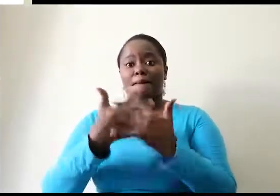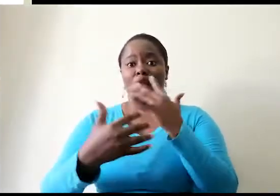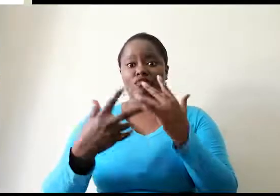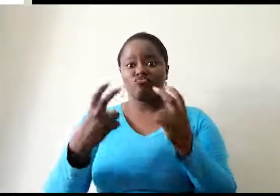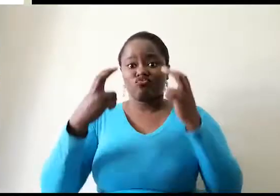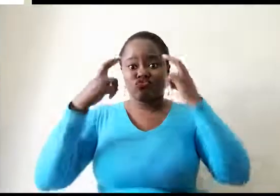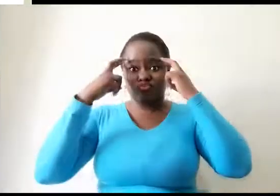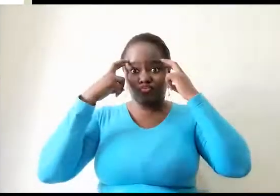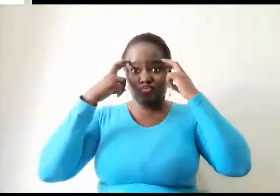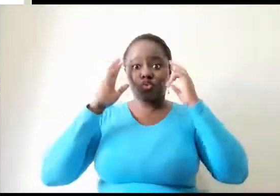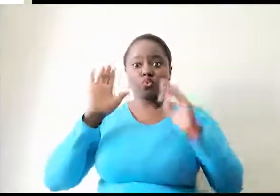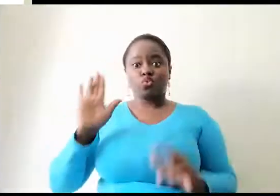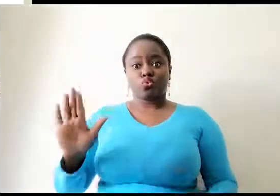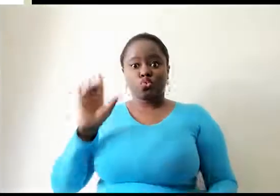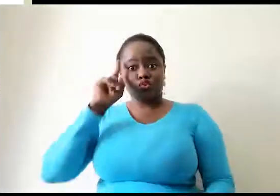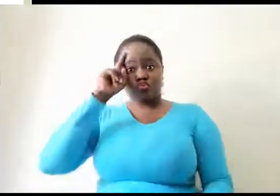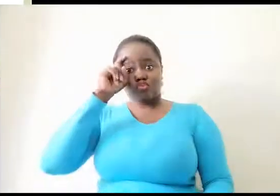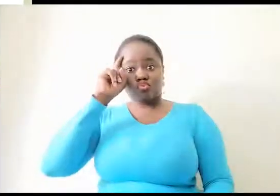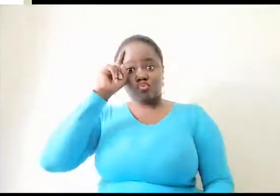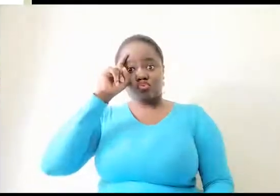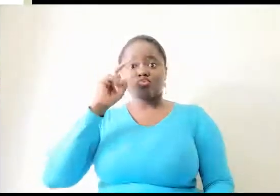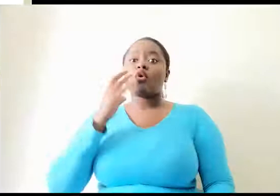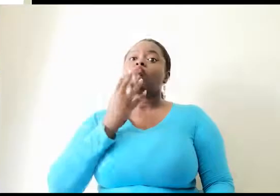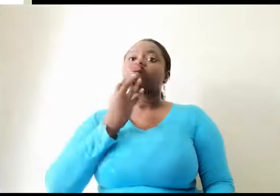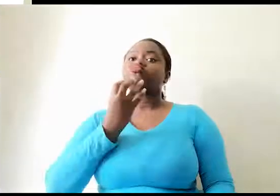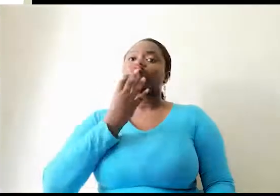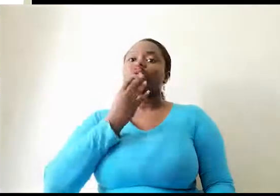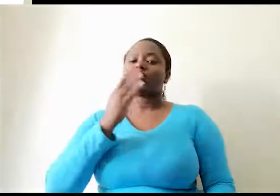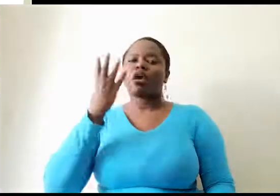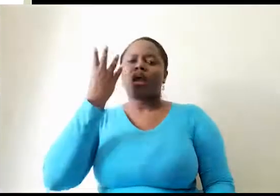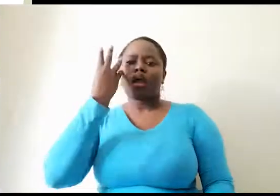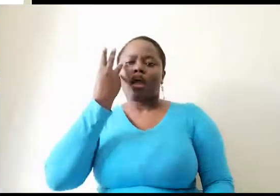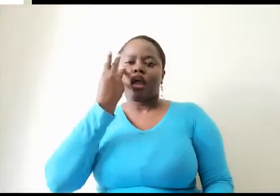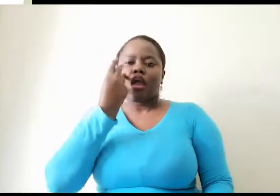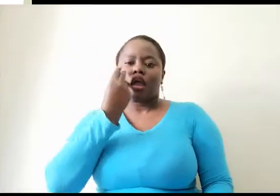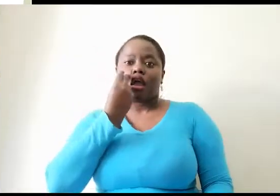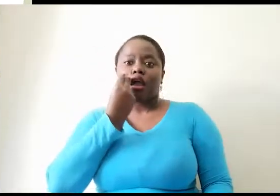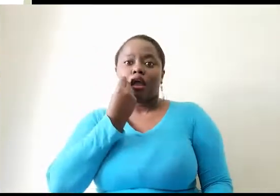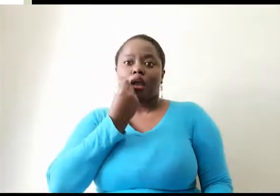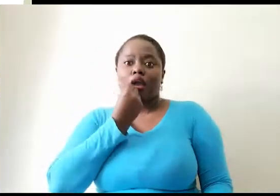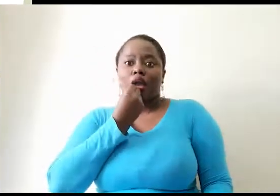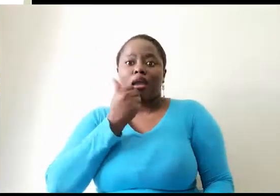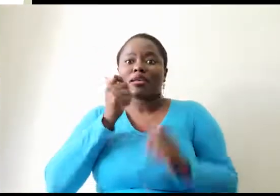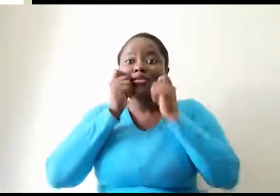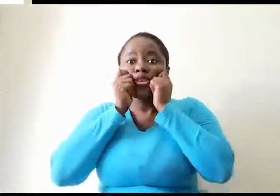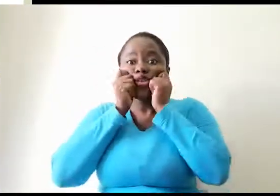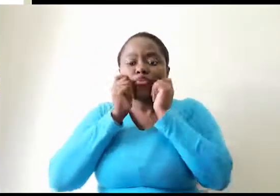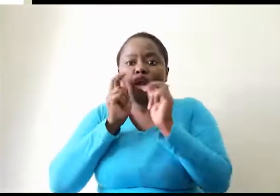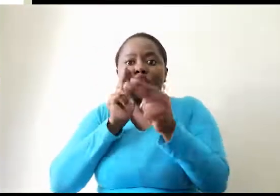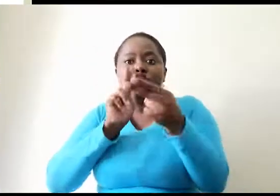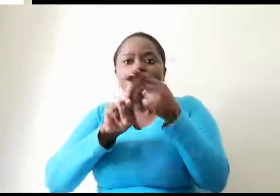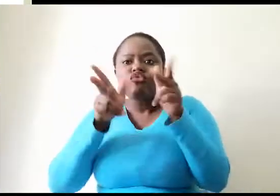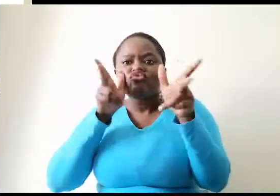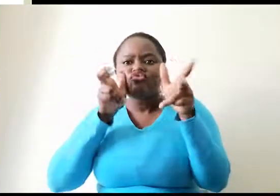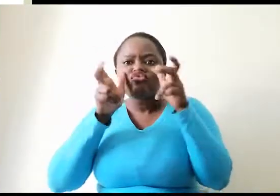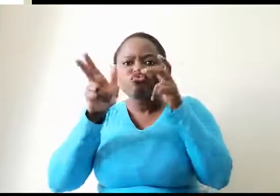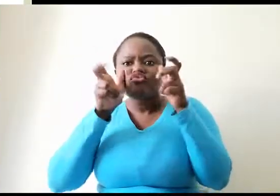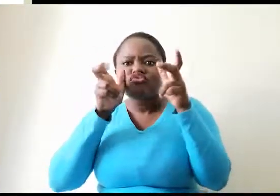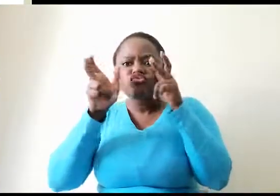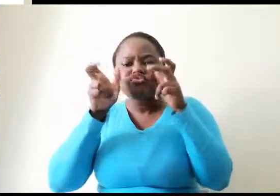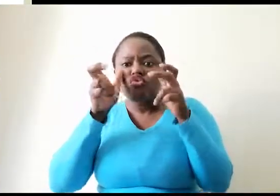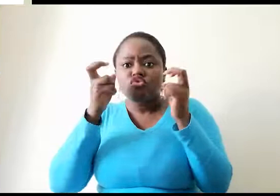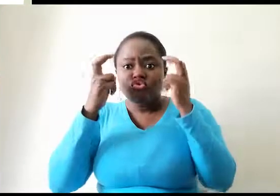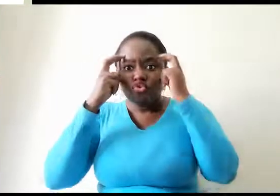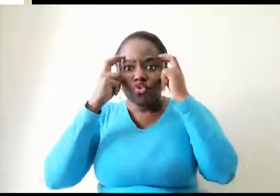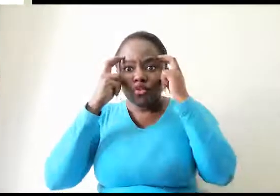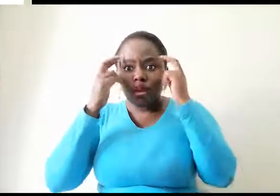conocimiento de Epicuro, y esta pues fue sensualista. Es decir, los seres humanos conocemos a través